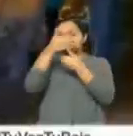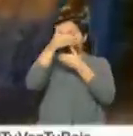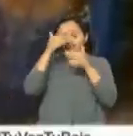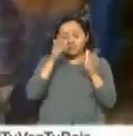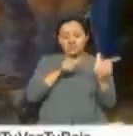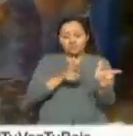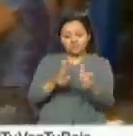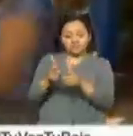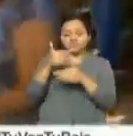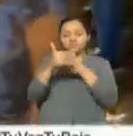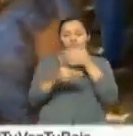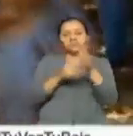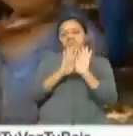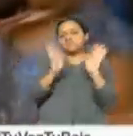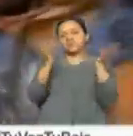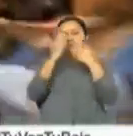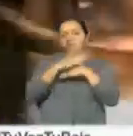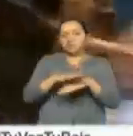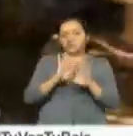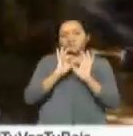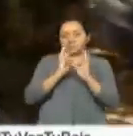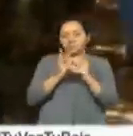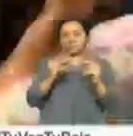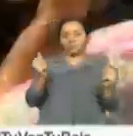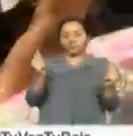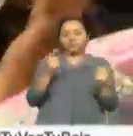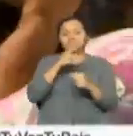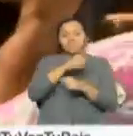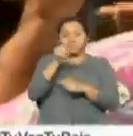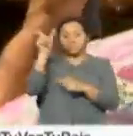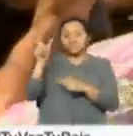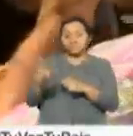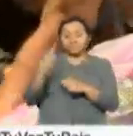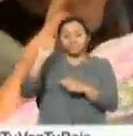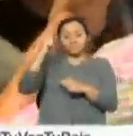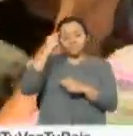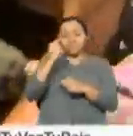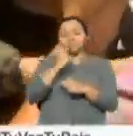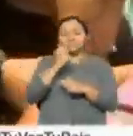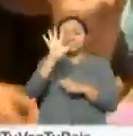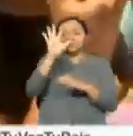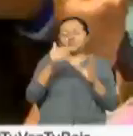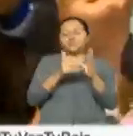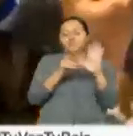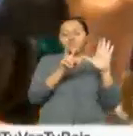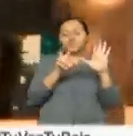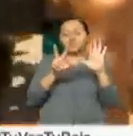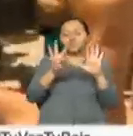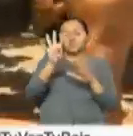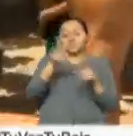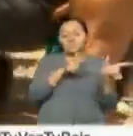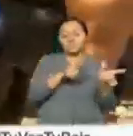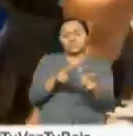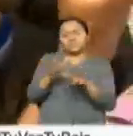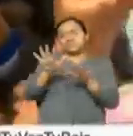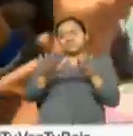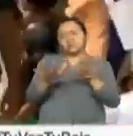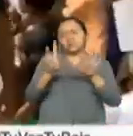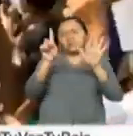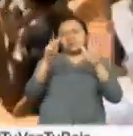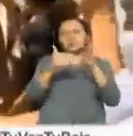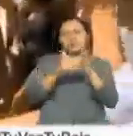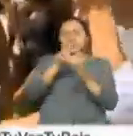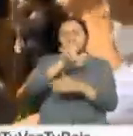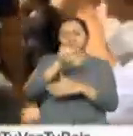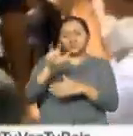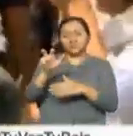paz, está prácticamente acabada. El funcionario aseguró que 5.784 guerrilleros de aproximadamente